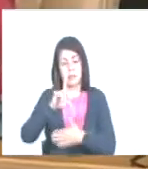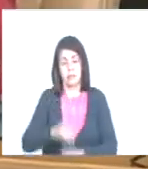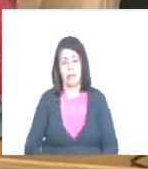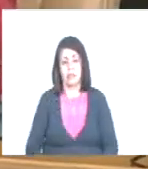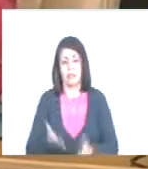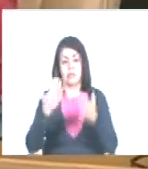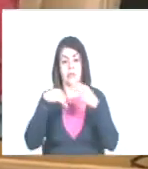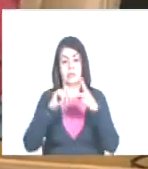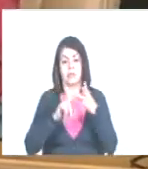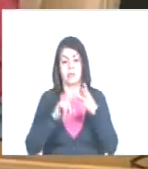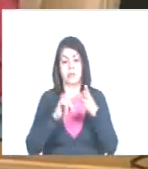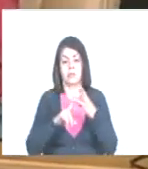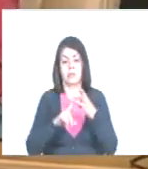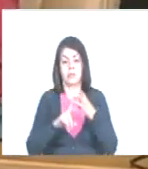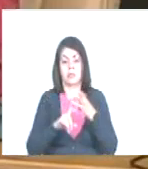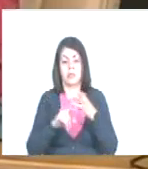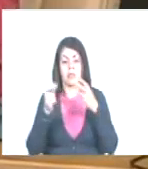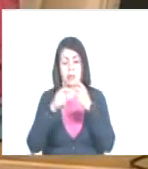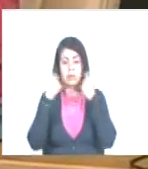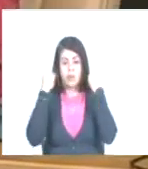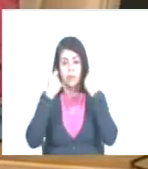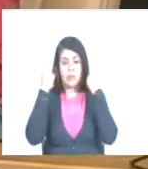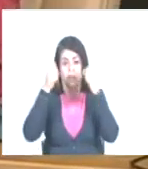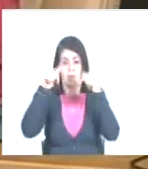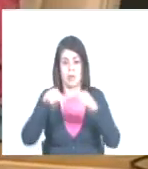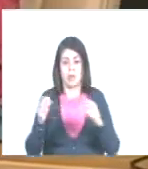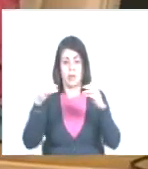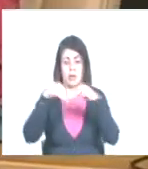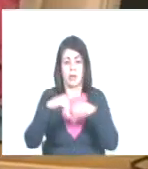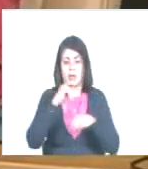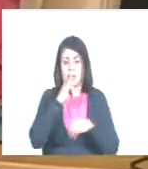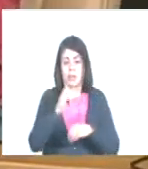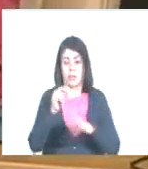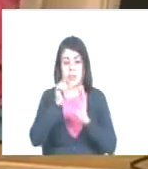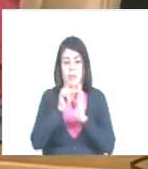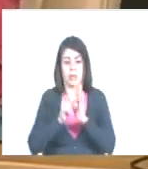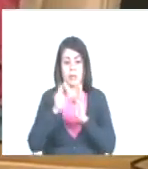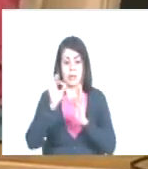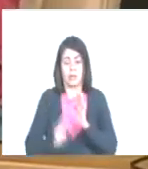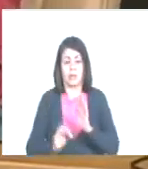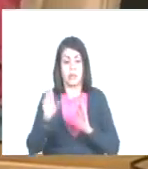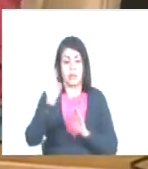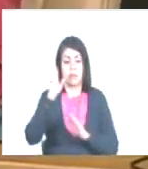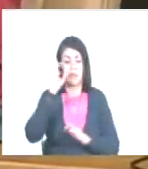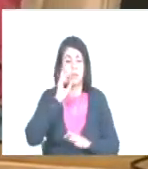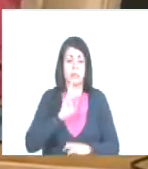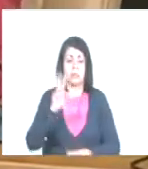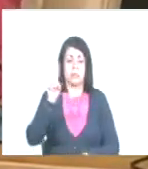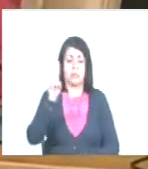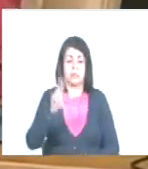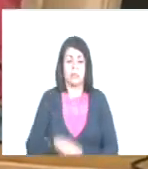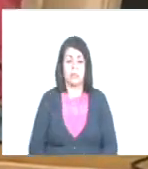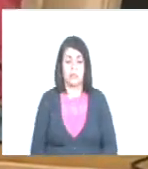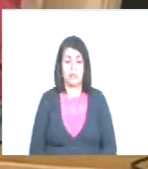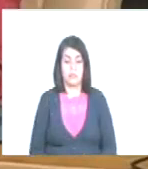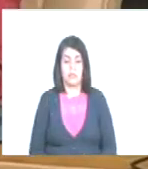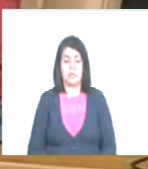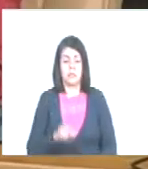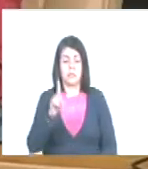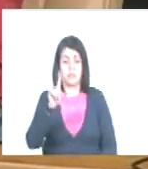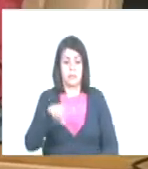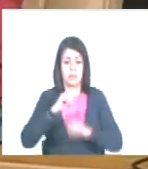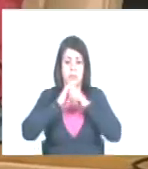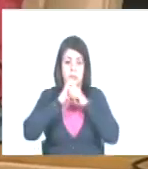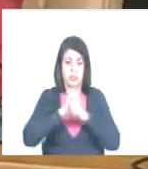Latina. Tercero, publicar el presente acuerdo en la Gaceta Oficial de la República Bolivariana de Venezuela y